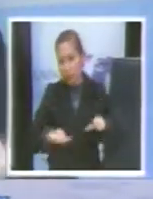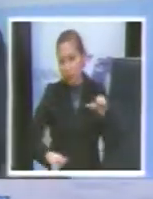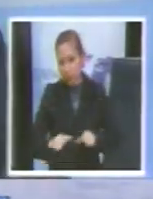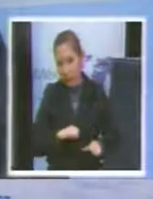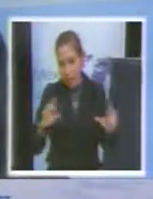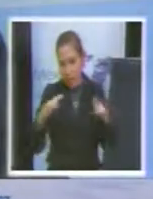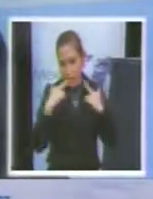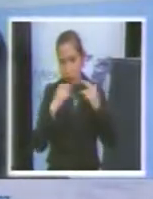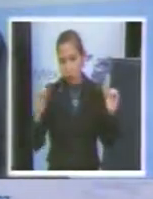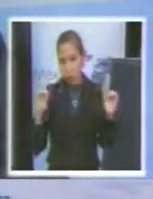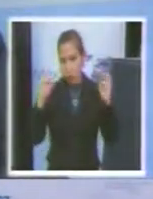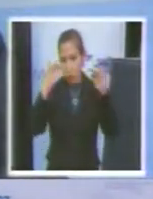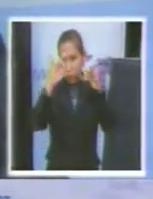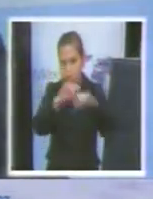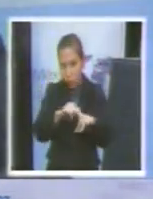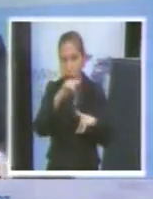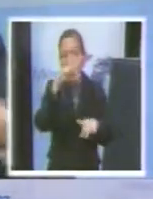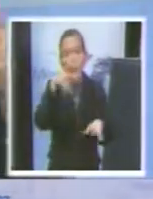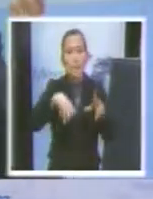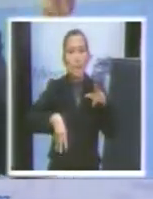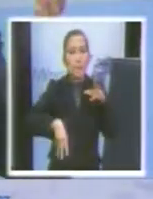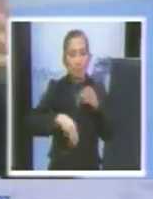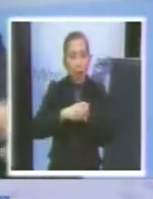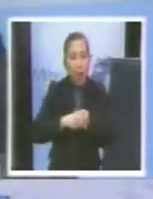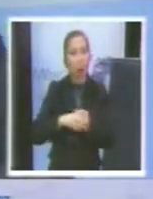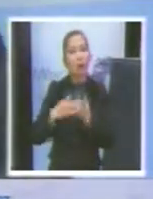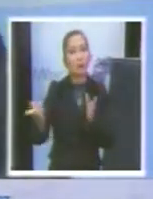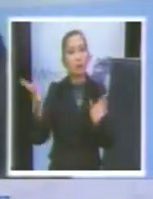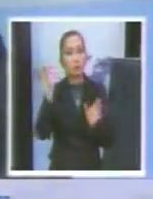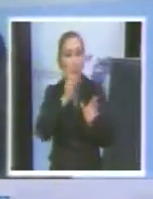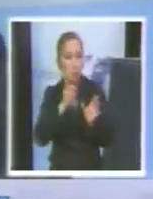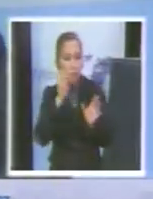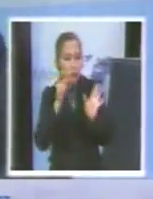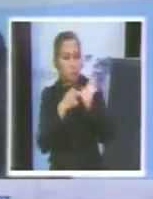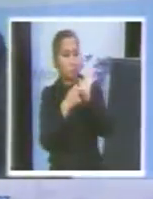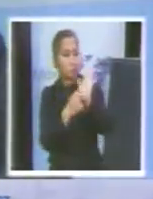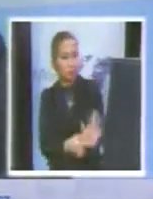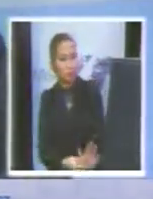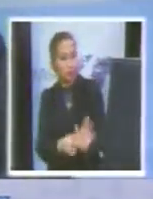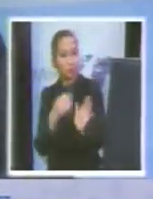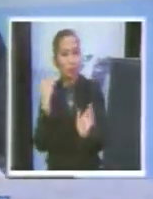cumbre, más muestras económicas,